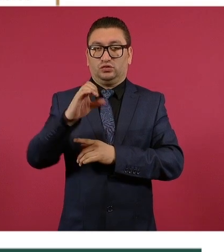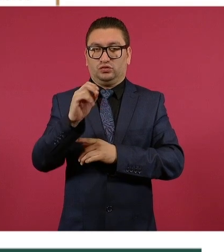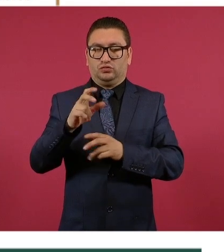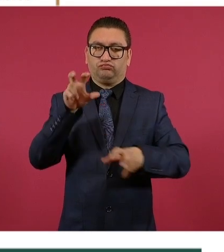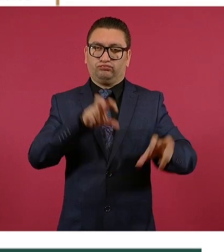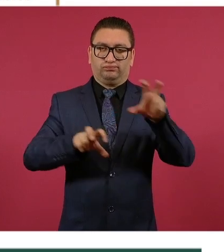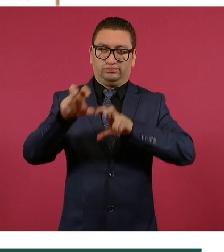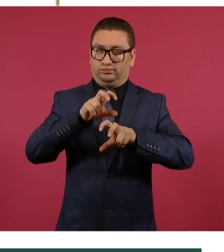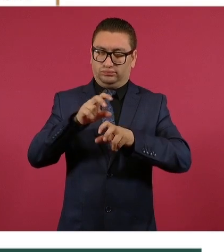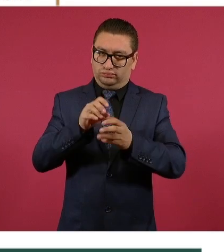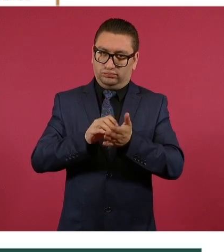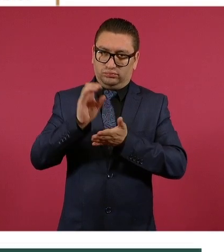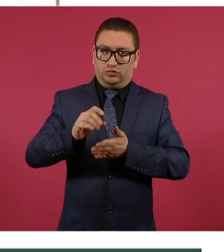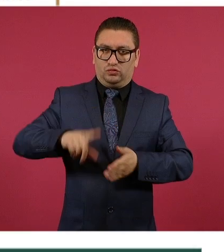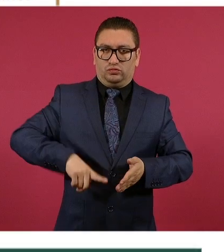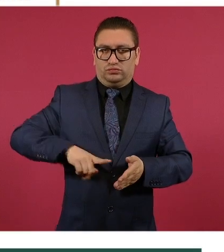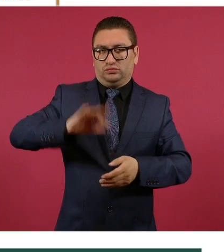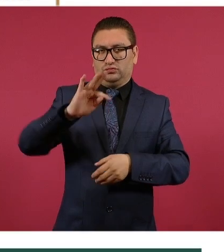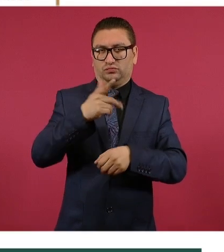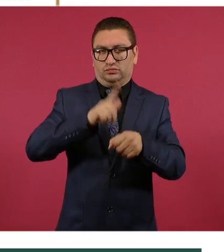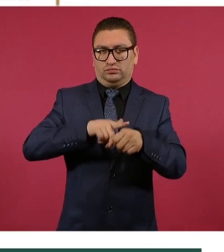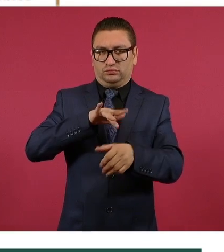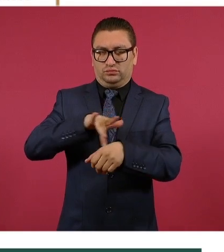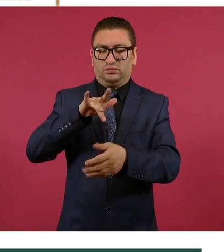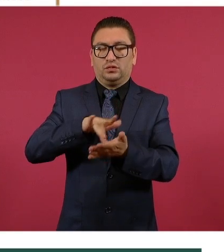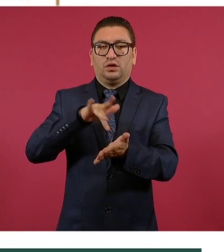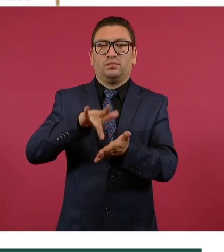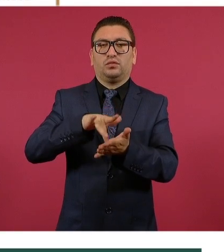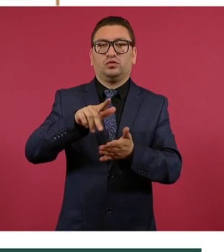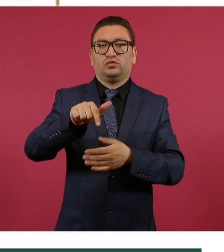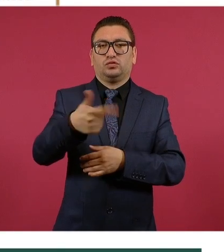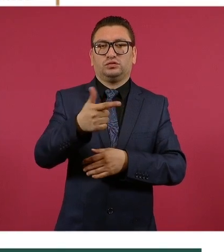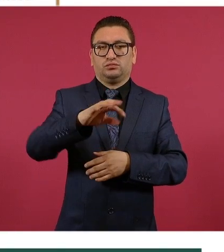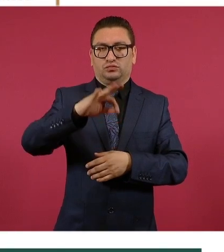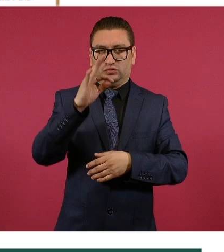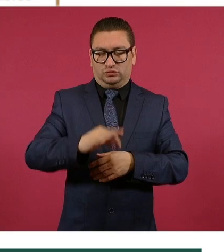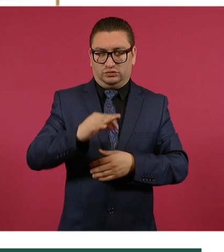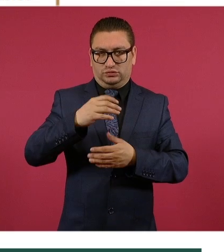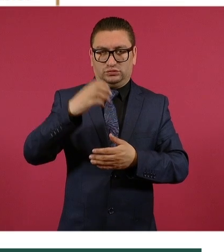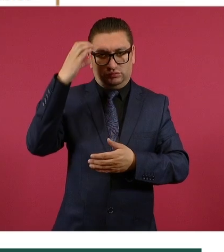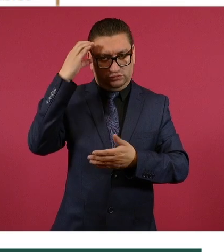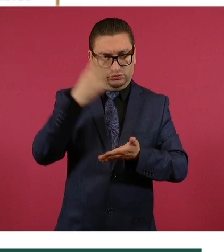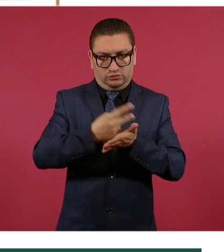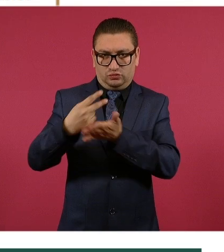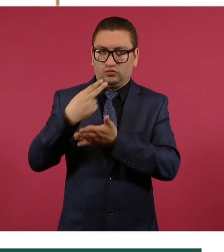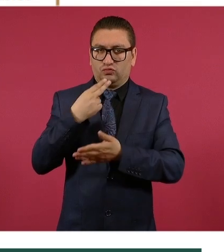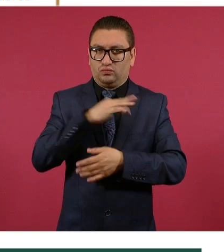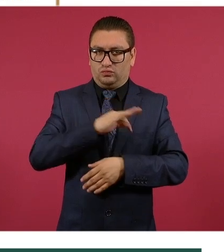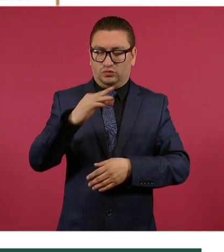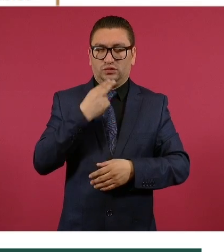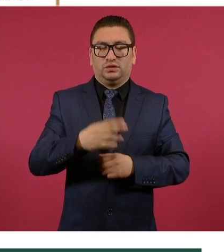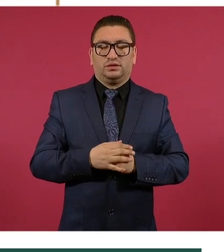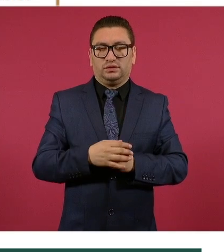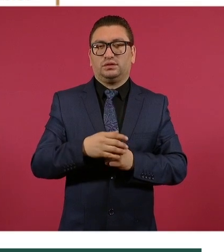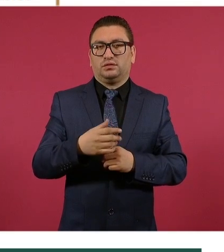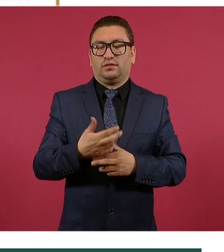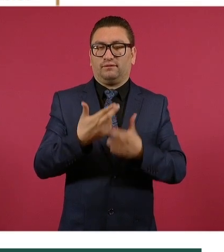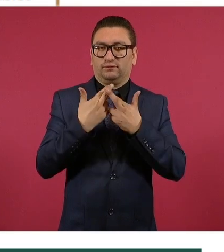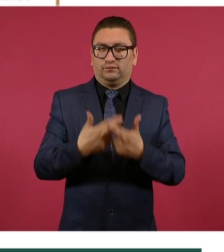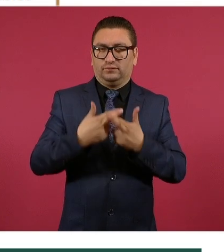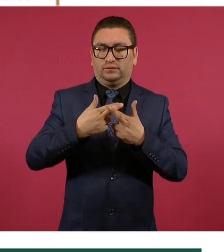inversión importante por parte del gobierno federal. También se ha incrementado un 12% el número de camas sensables y se está reportando un abasto